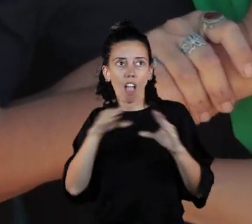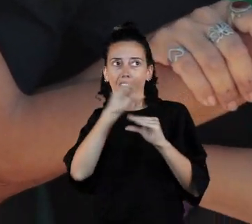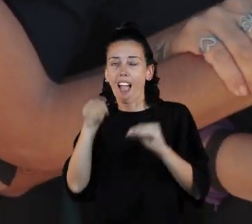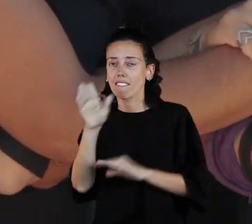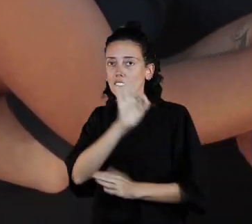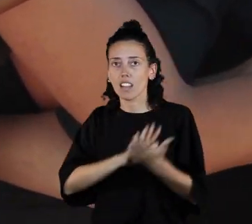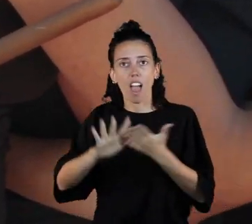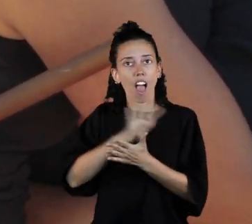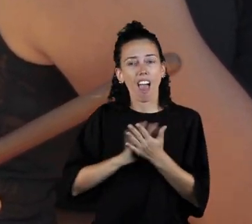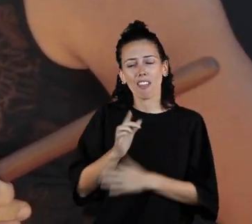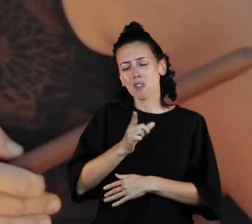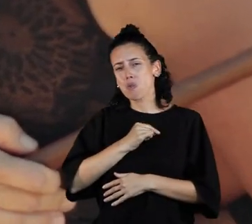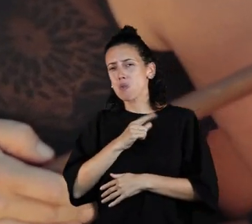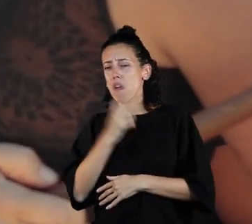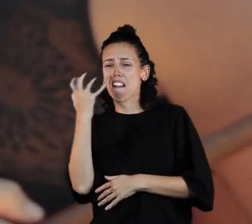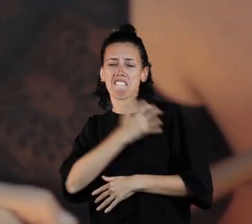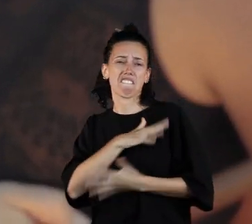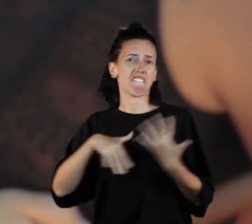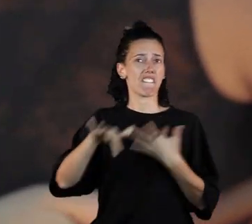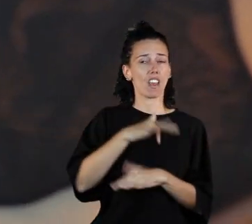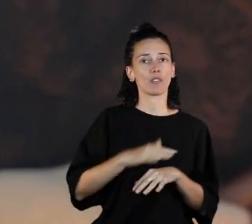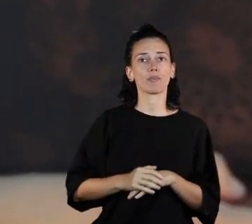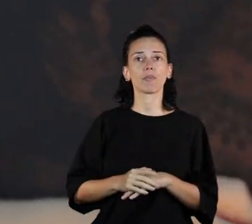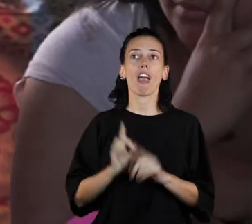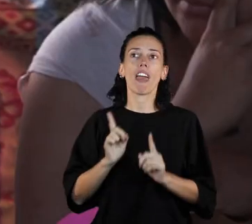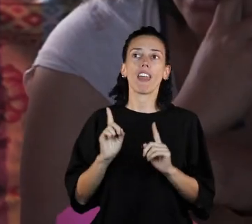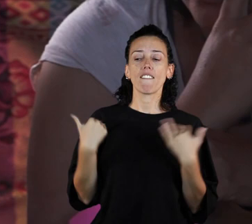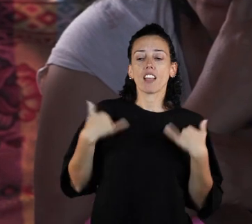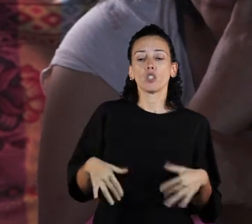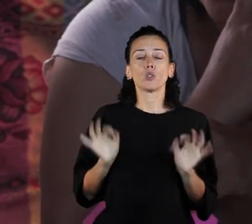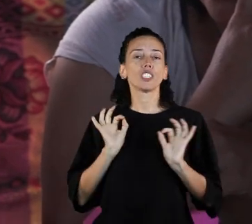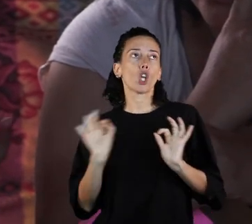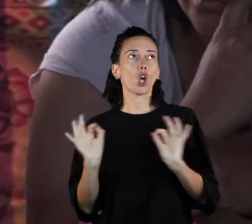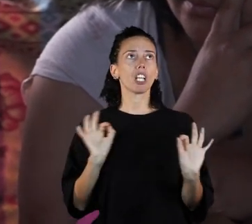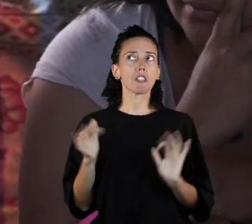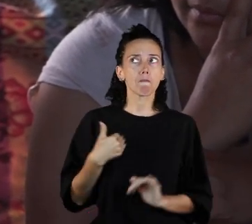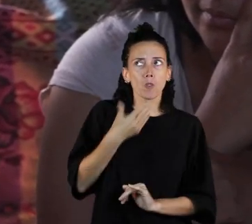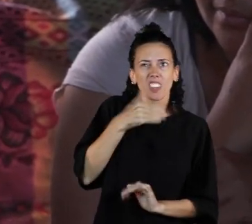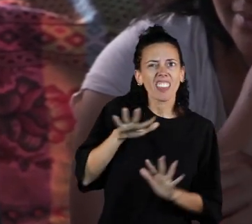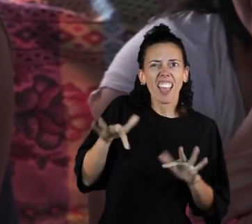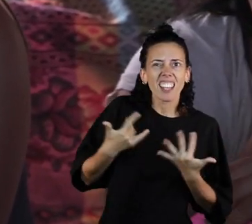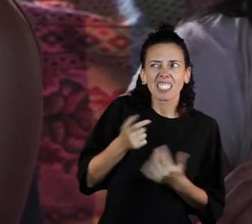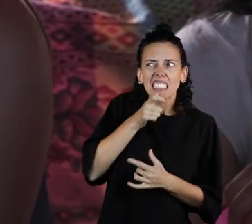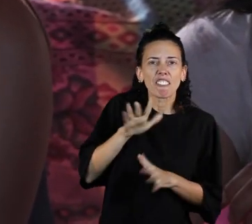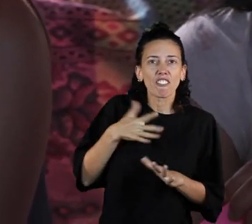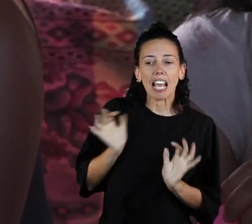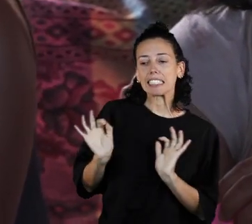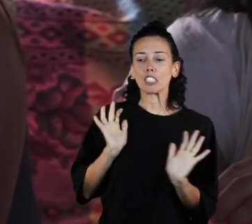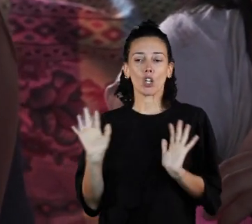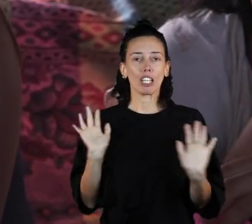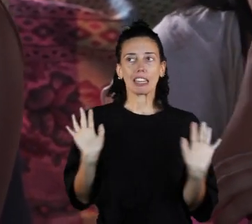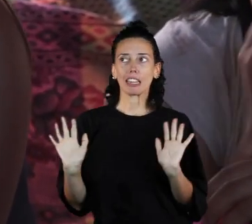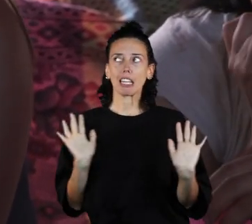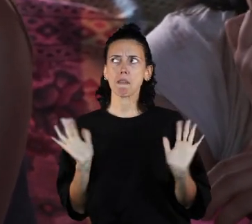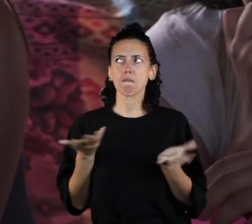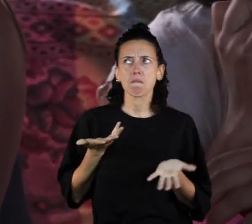doloroso y feo a transitar. El comportarte como una señorita, que nunca tuve muy claro como cuáles